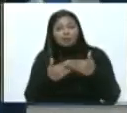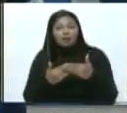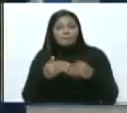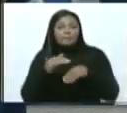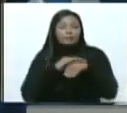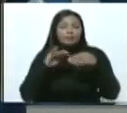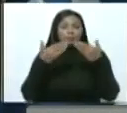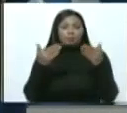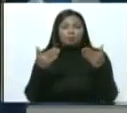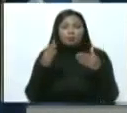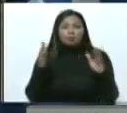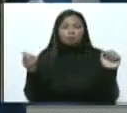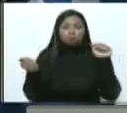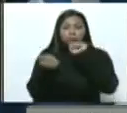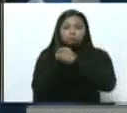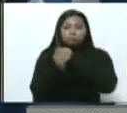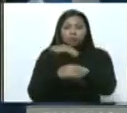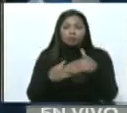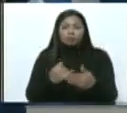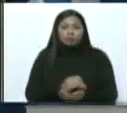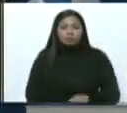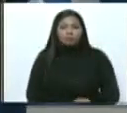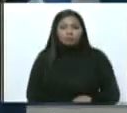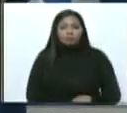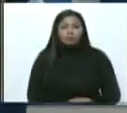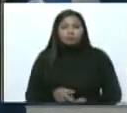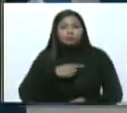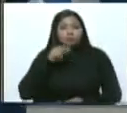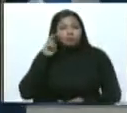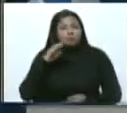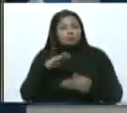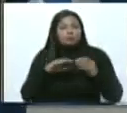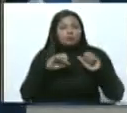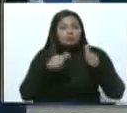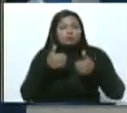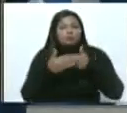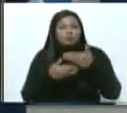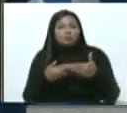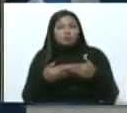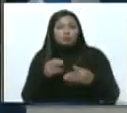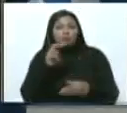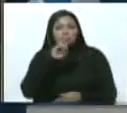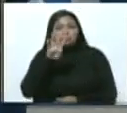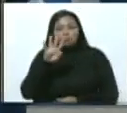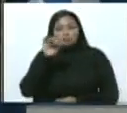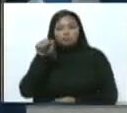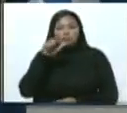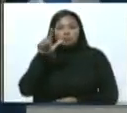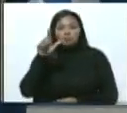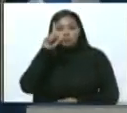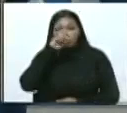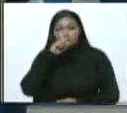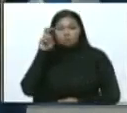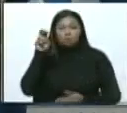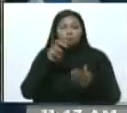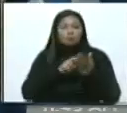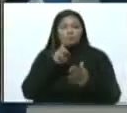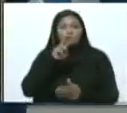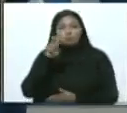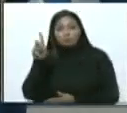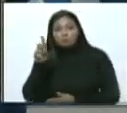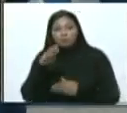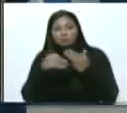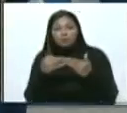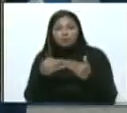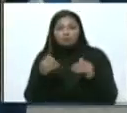una orden de aprehensión. En este caso se inicia el 25 de julio del año 2021 cuando